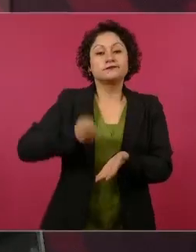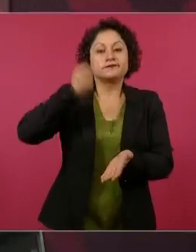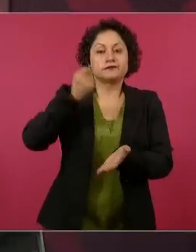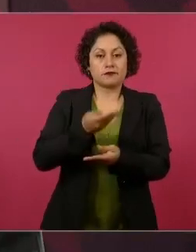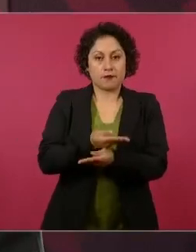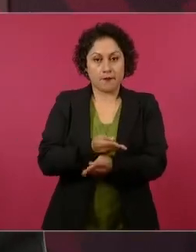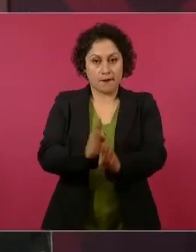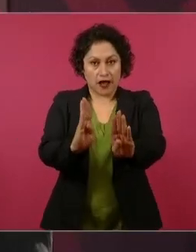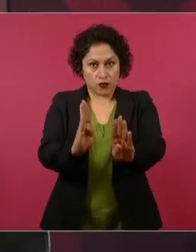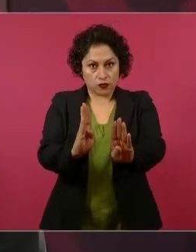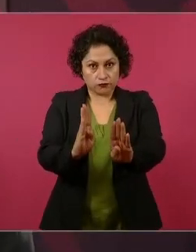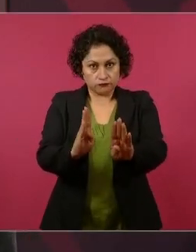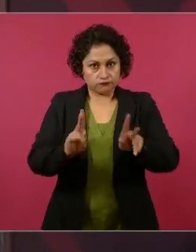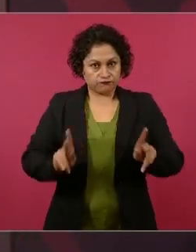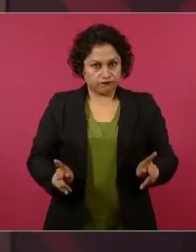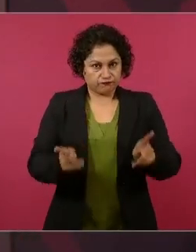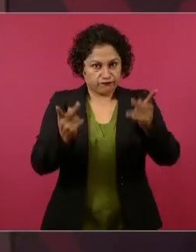que entregan